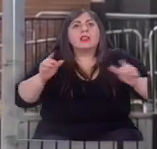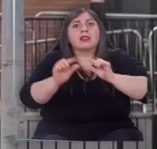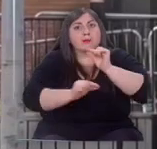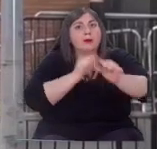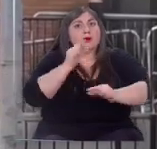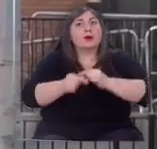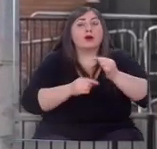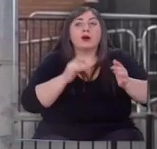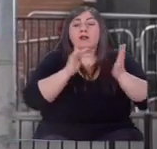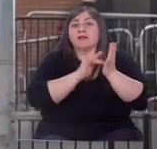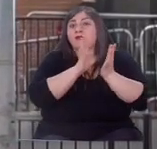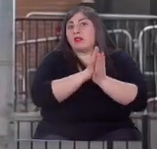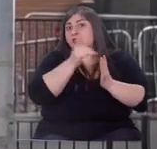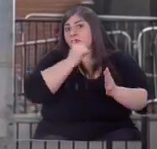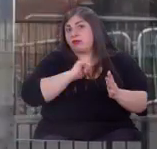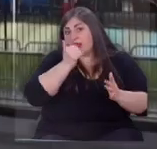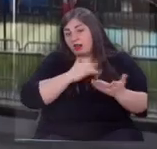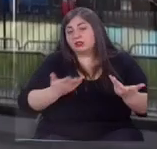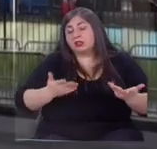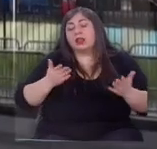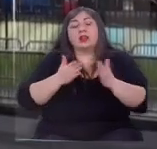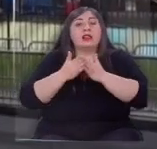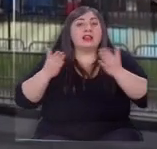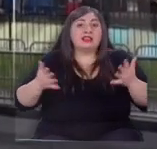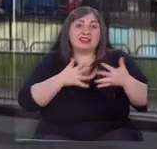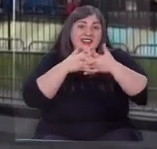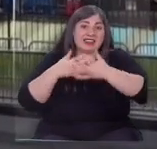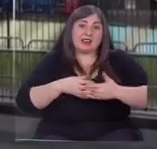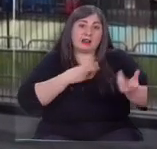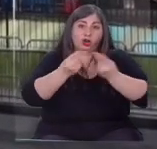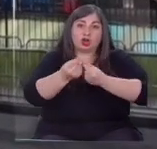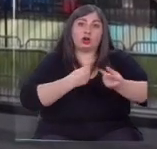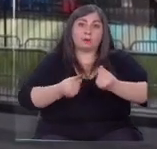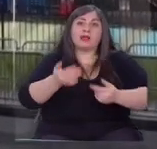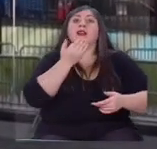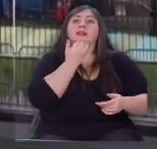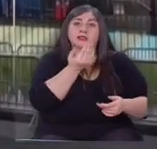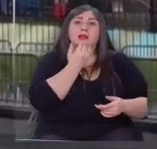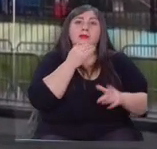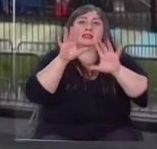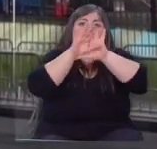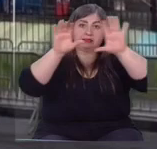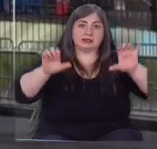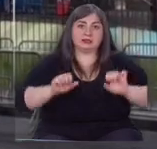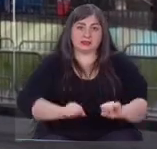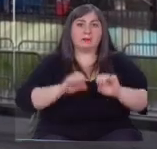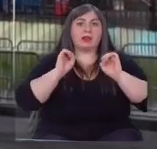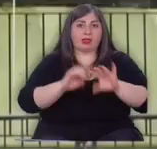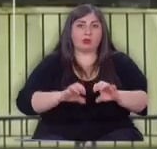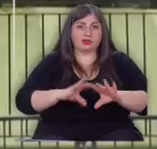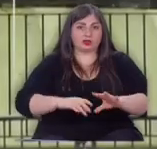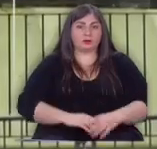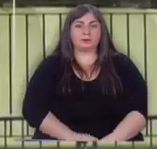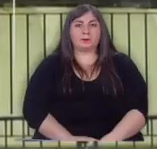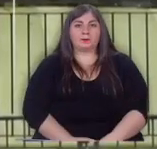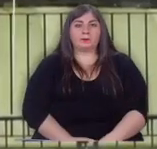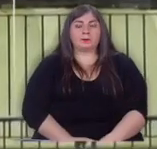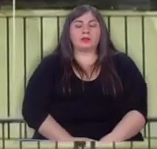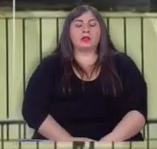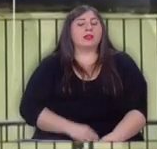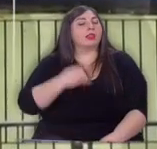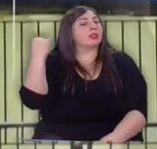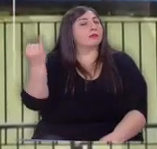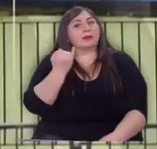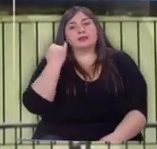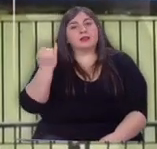todavía sin una fecha determinada en ambos lados de Estados Unidos, la economía y también el sistema de educación. Independiente de las